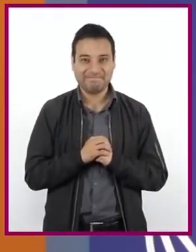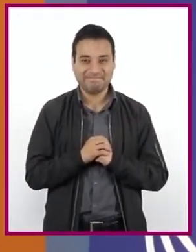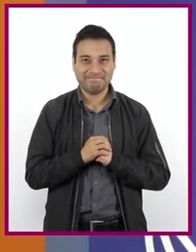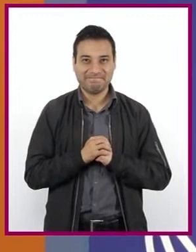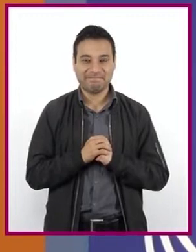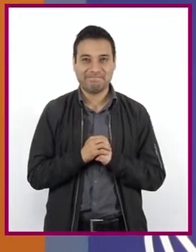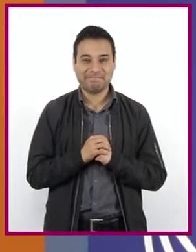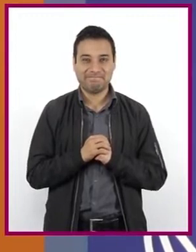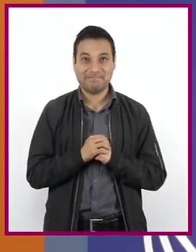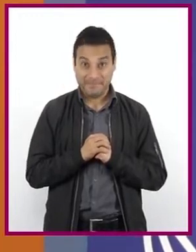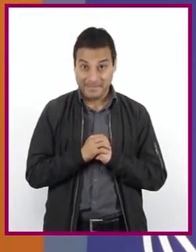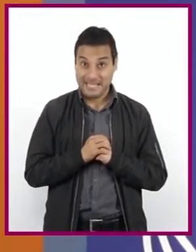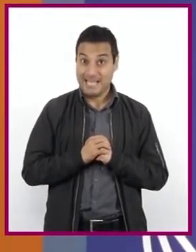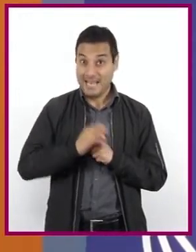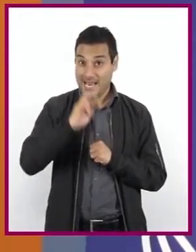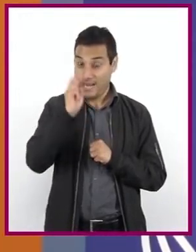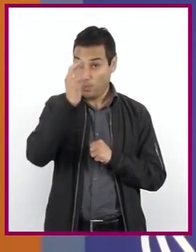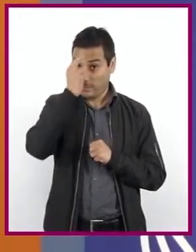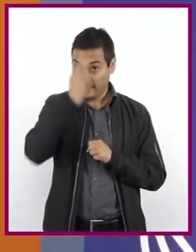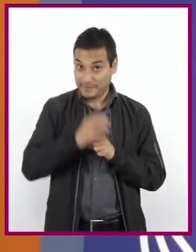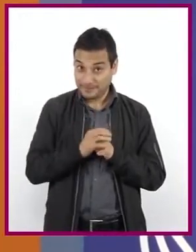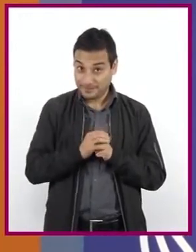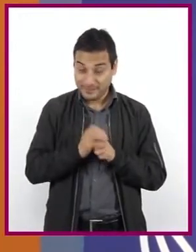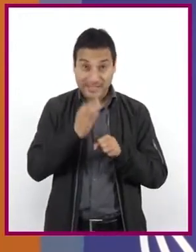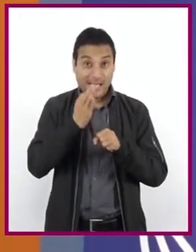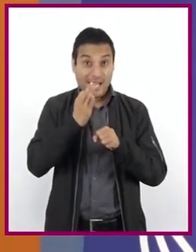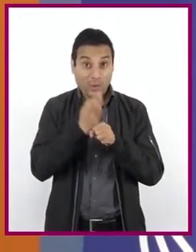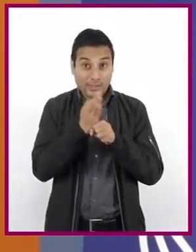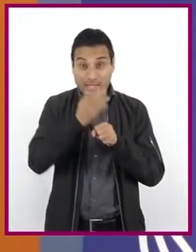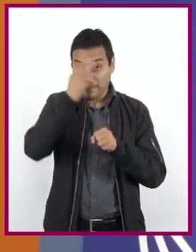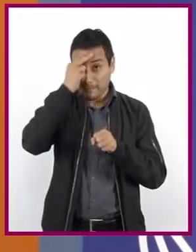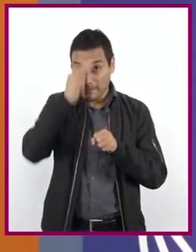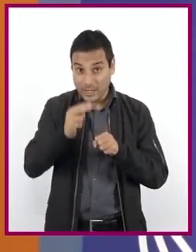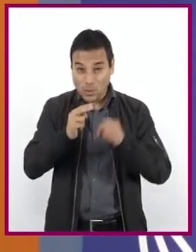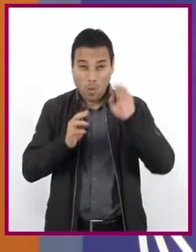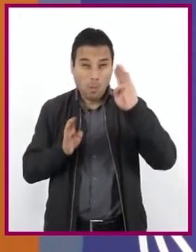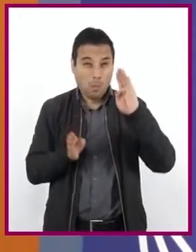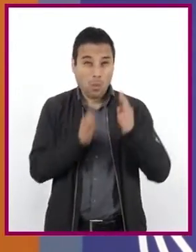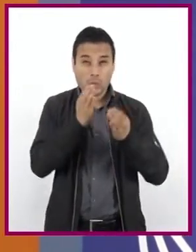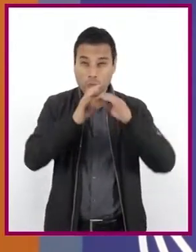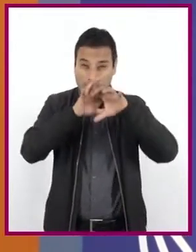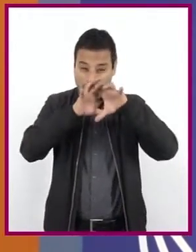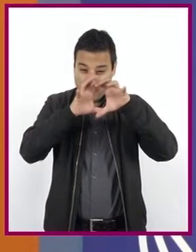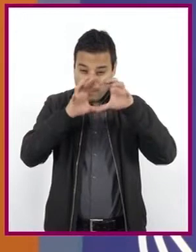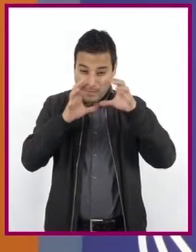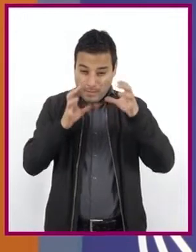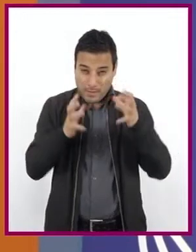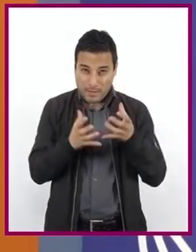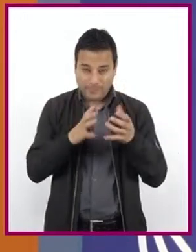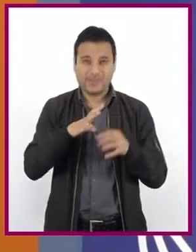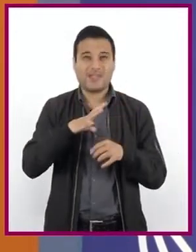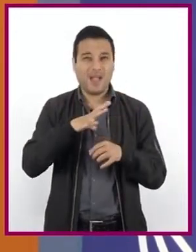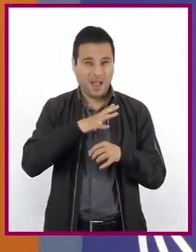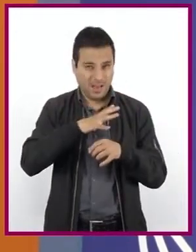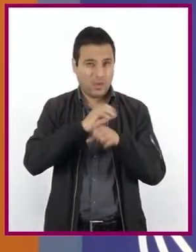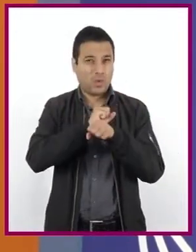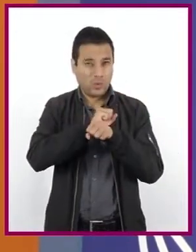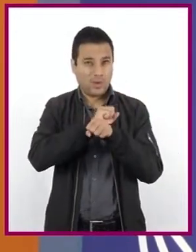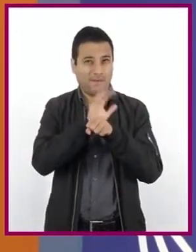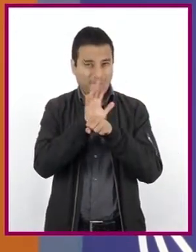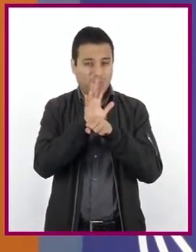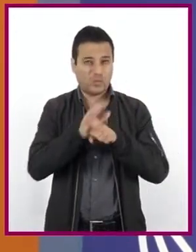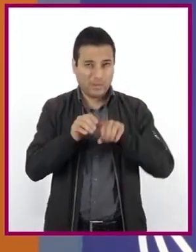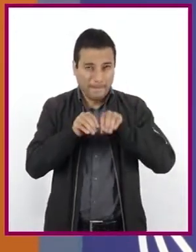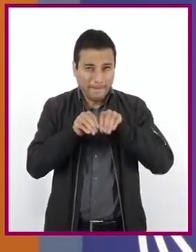asunto, recuerden que nuestro país y el mundo en general atraviesa por una crisis sanitaria